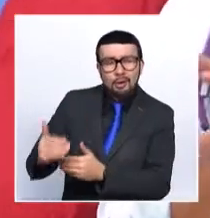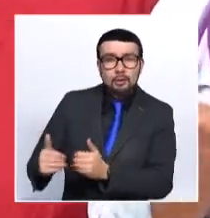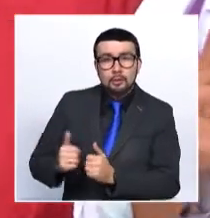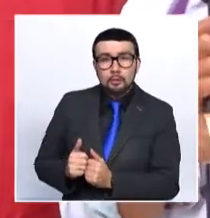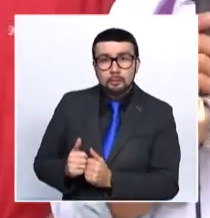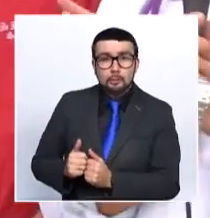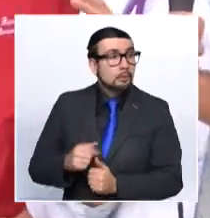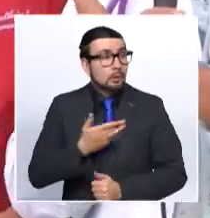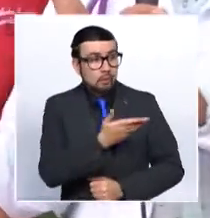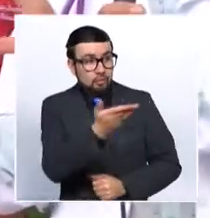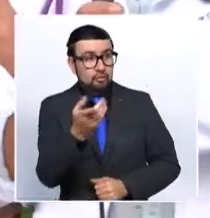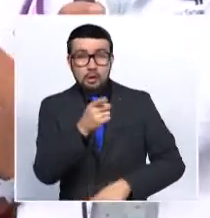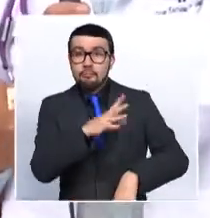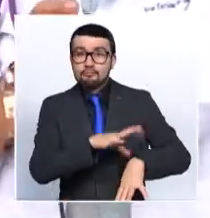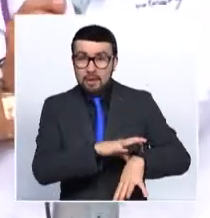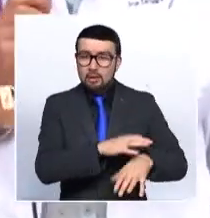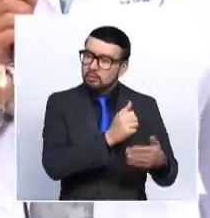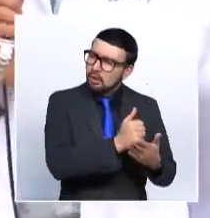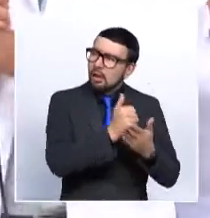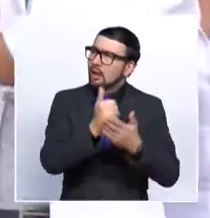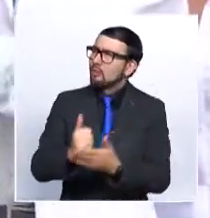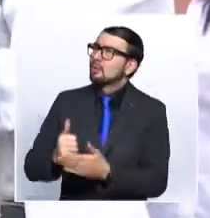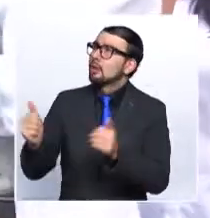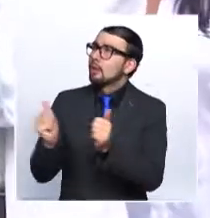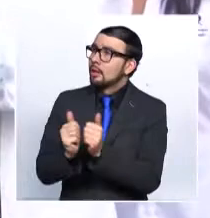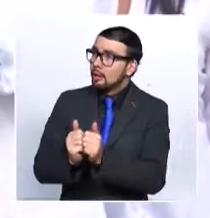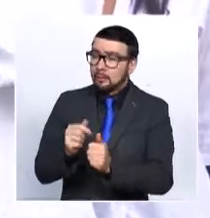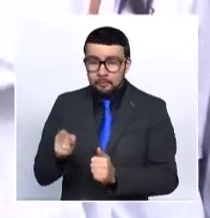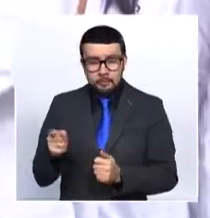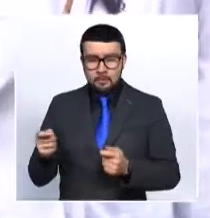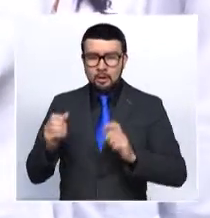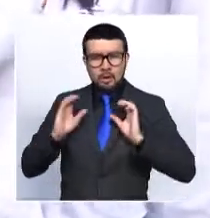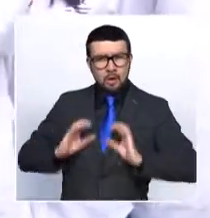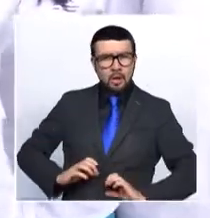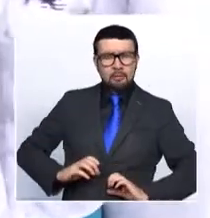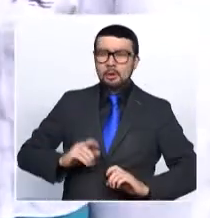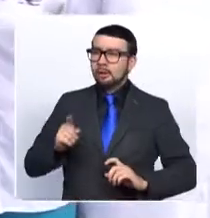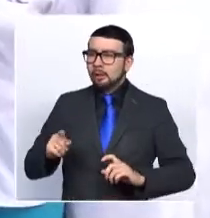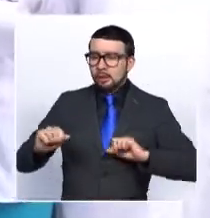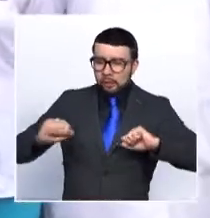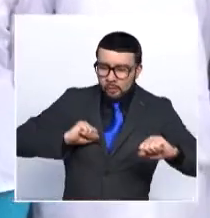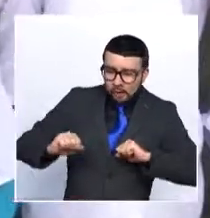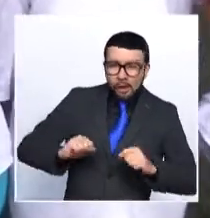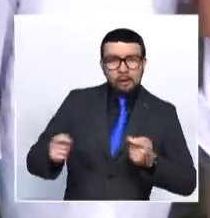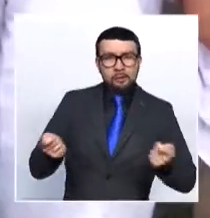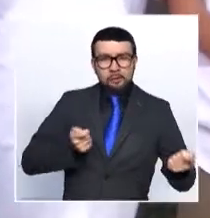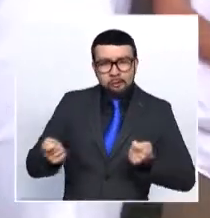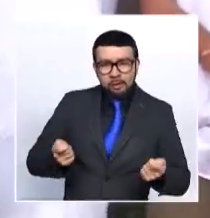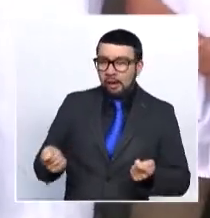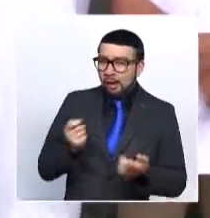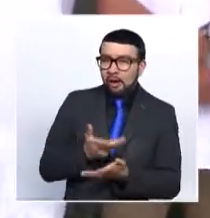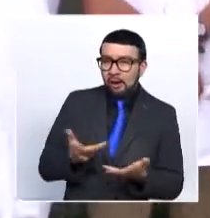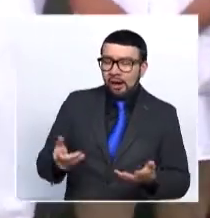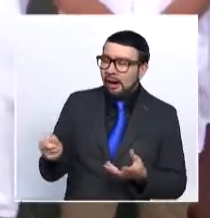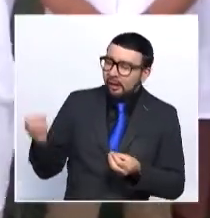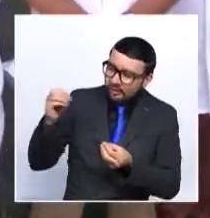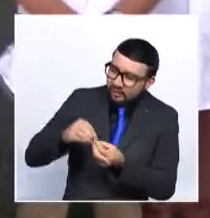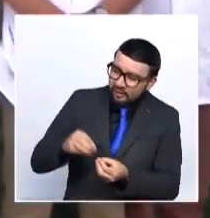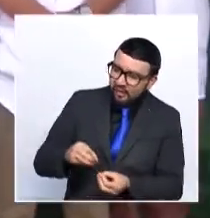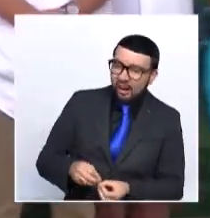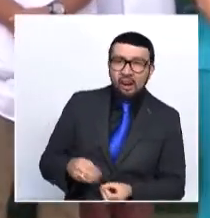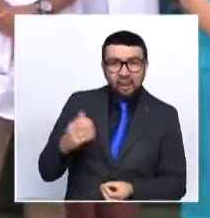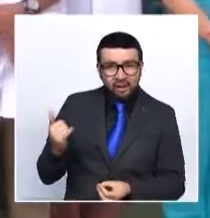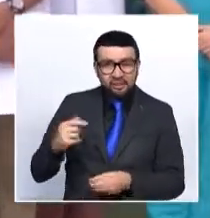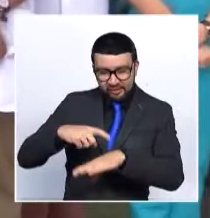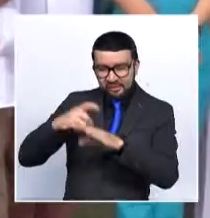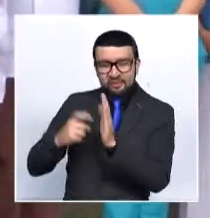lo que ellos hacen en la parte de acompañamiento de actividad física, de fisioterapia, de quiropraxia y otras técnicas que se